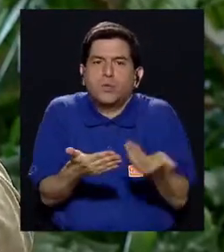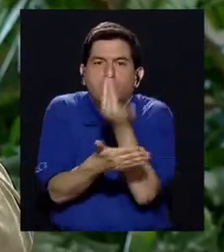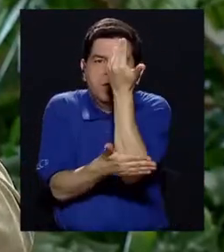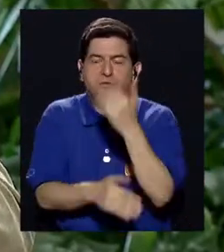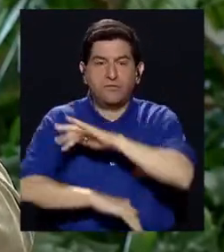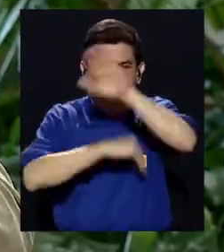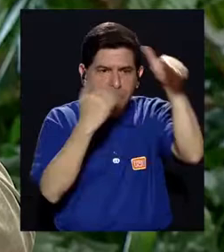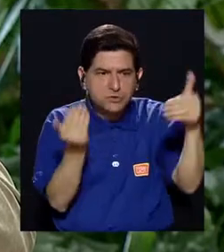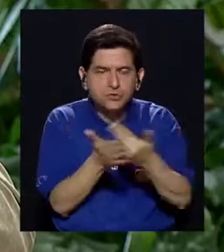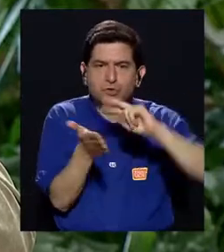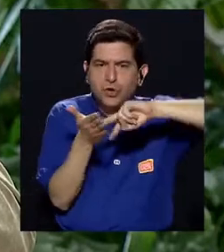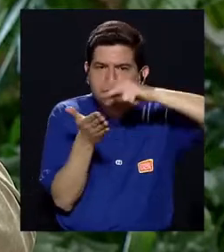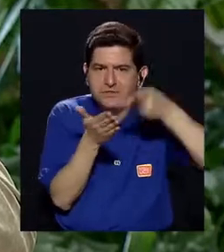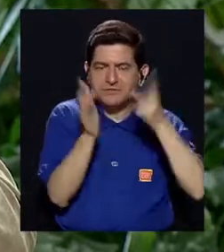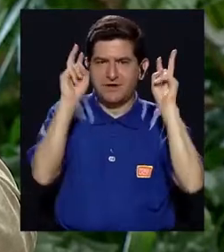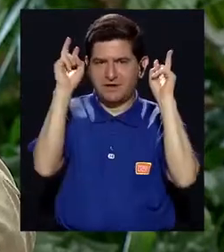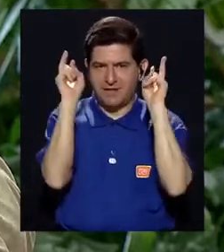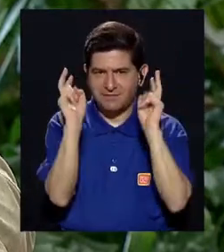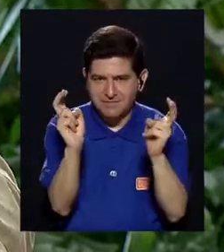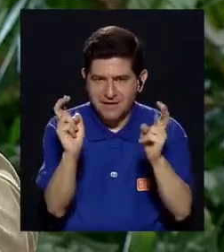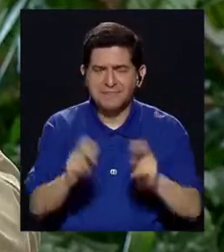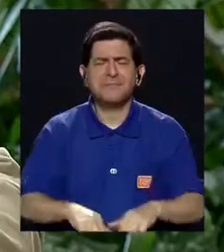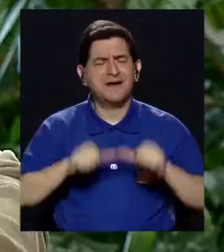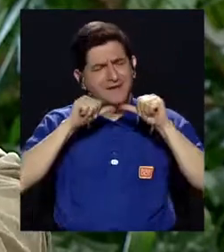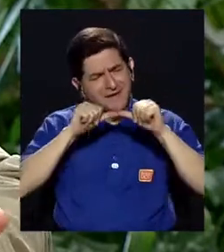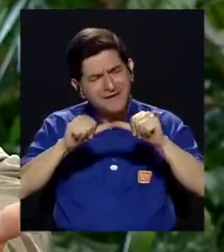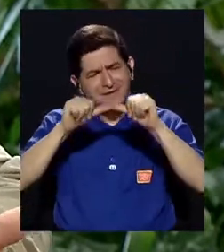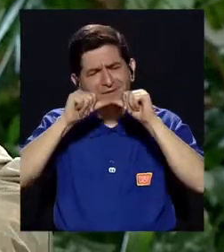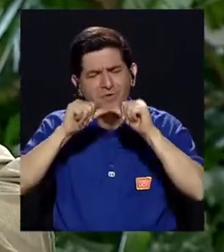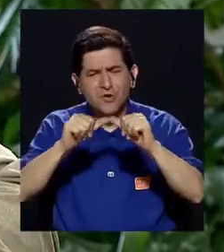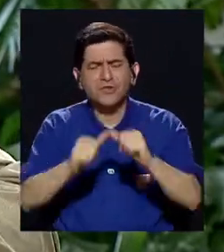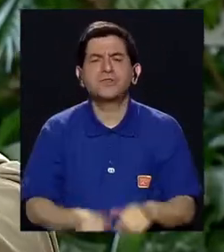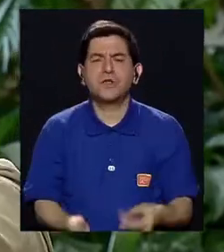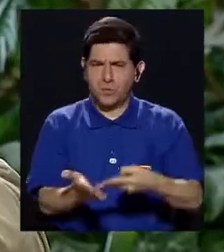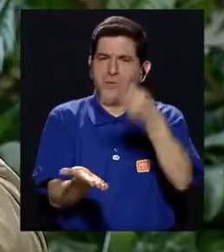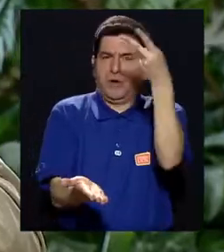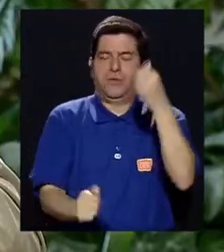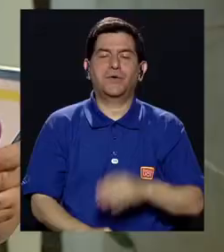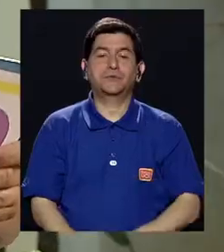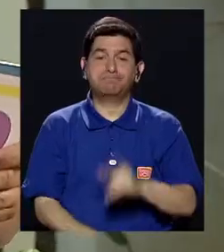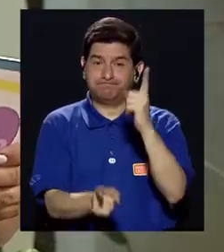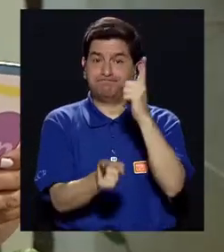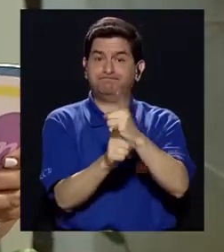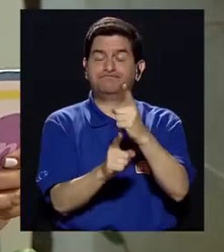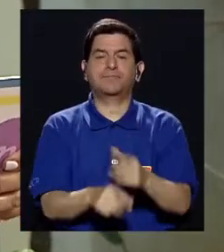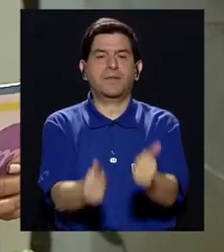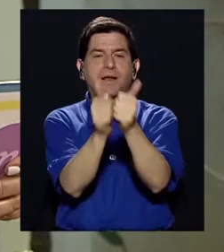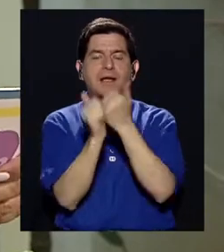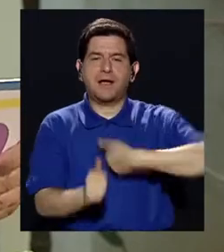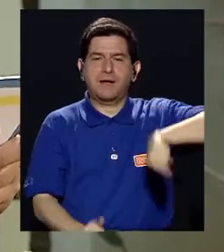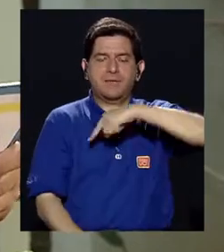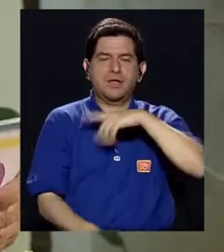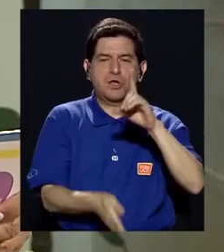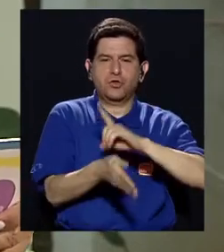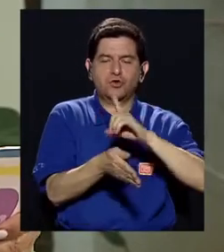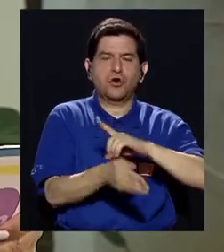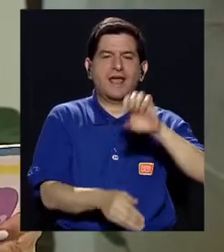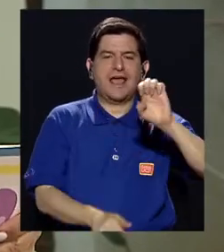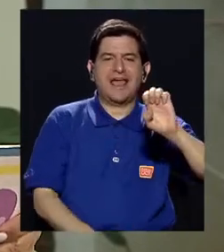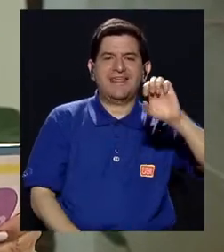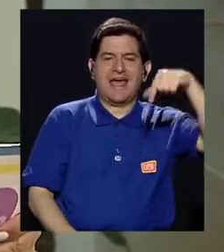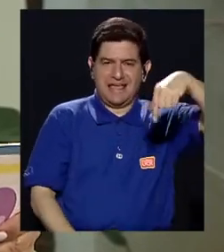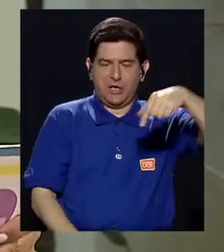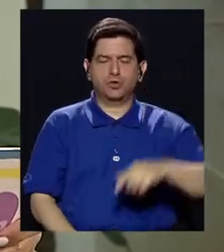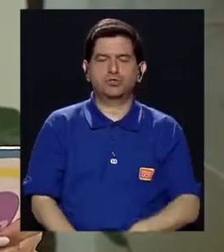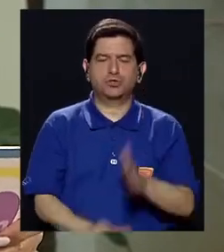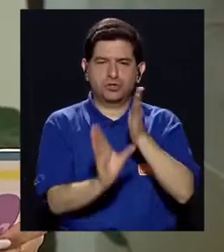decir, todo eso hace que sea un tema que permanentemente siempre va a estar en vigencia. Así es, para ello nos acompaña la doctora Eda